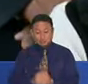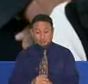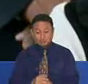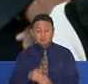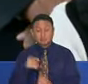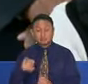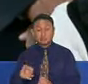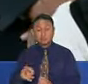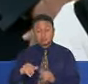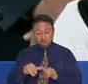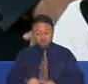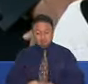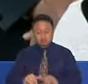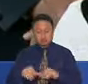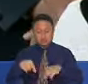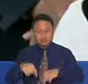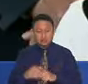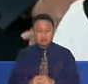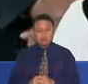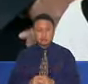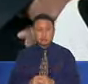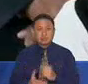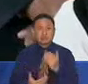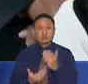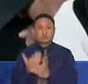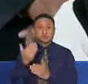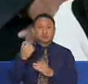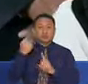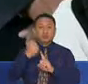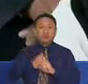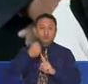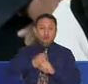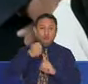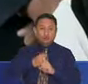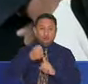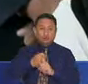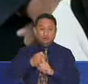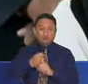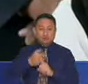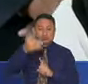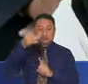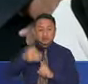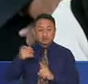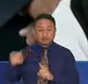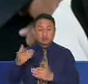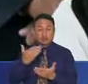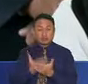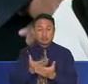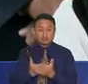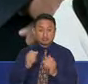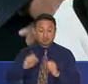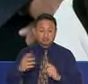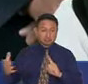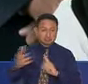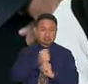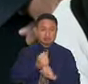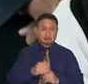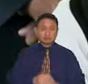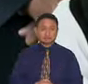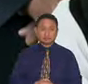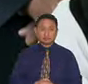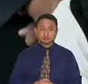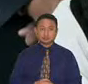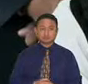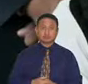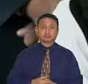allí implementaremos un camino de lucha para cumplir lo que él soñó, que es